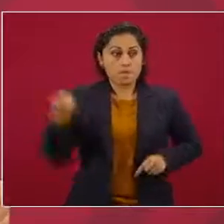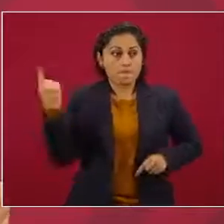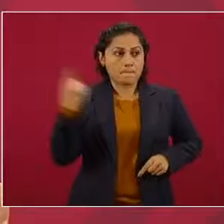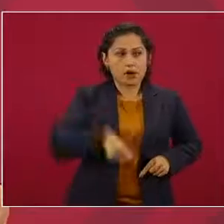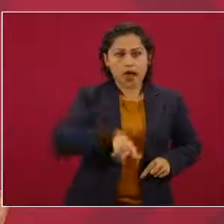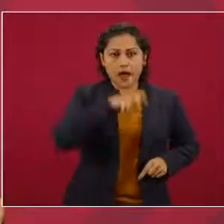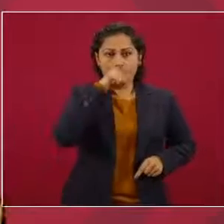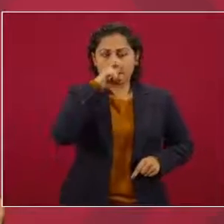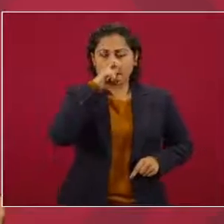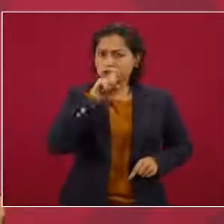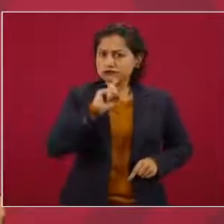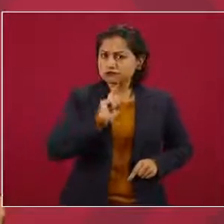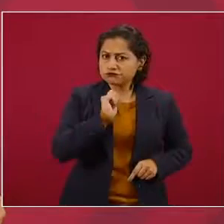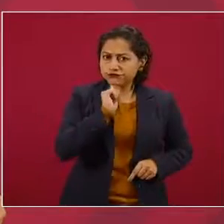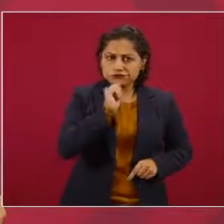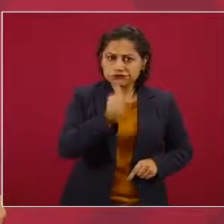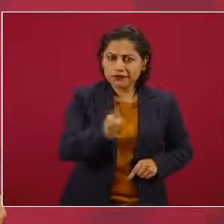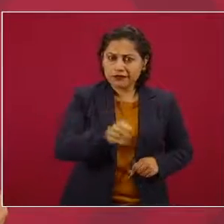es una mujer